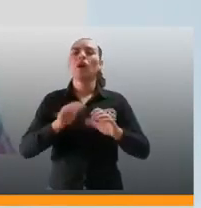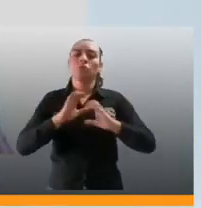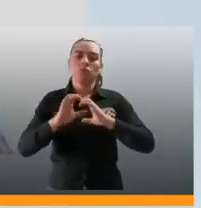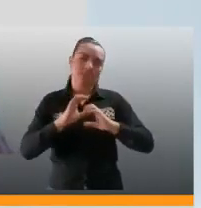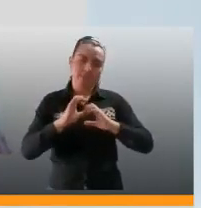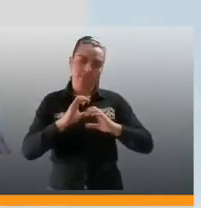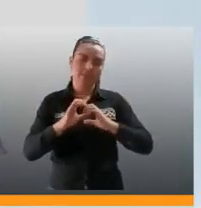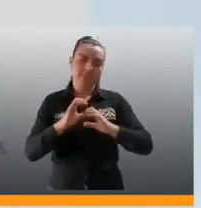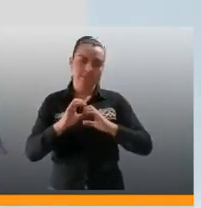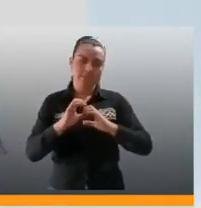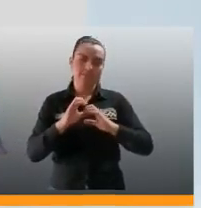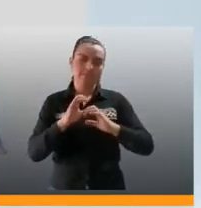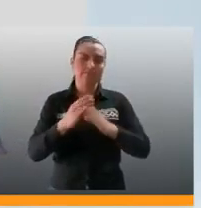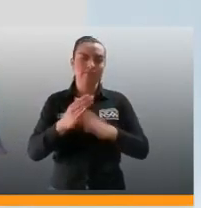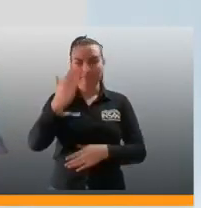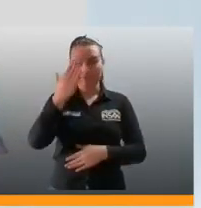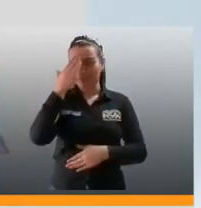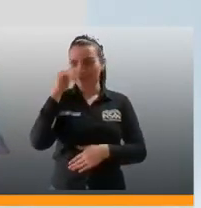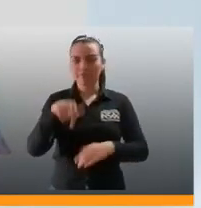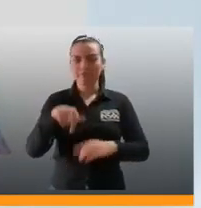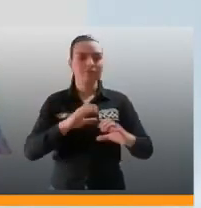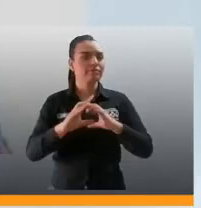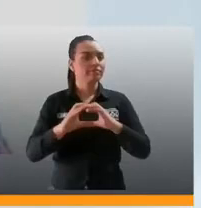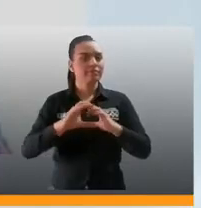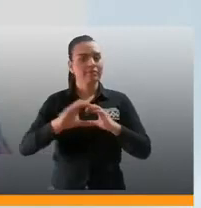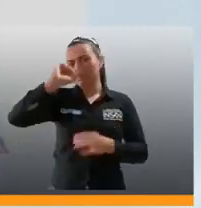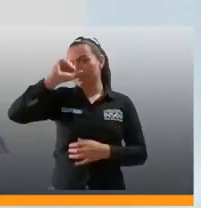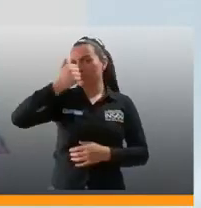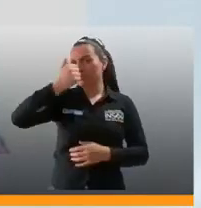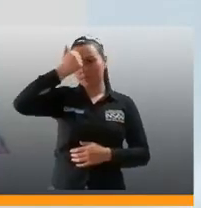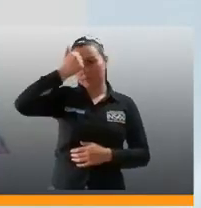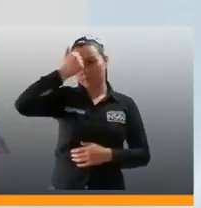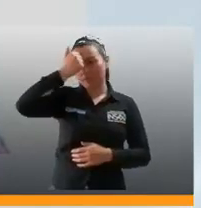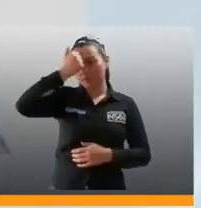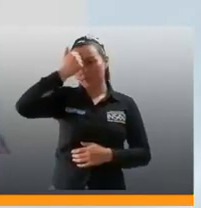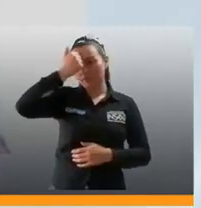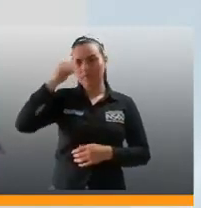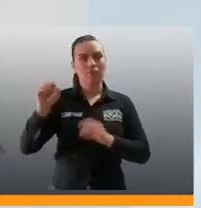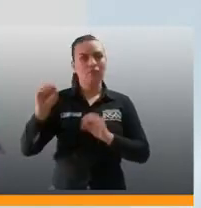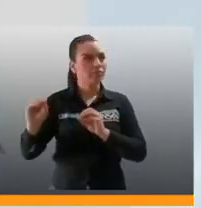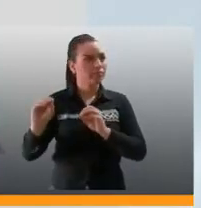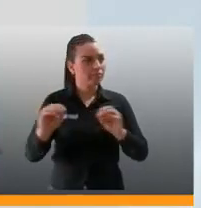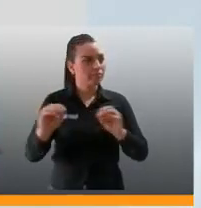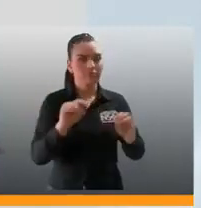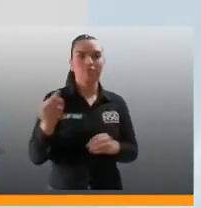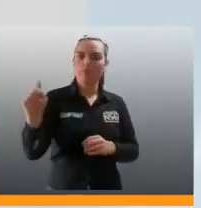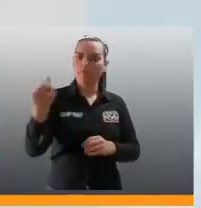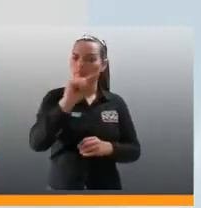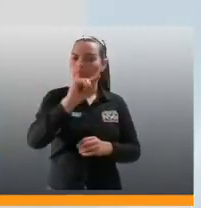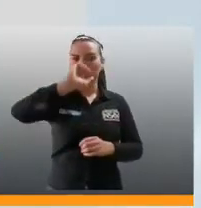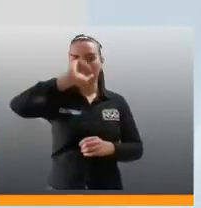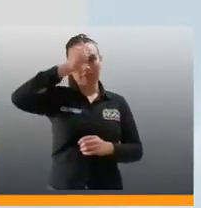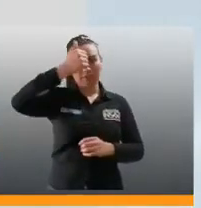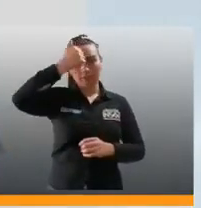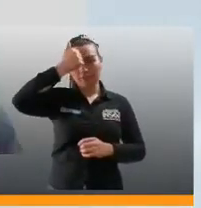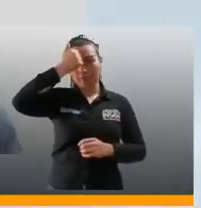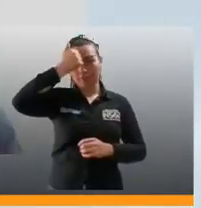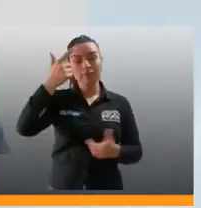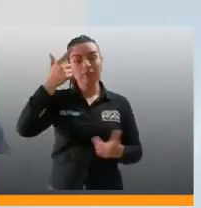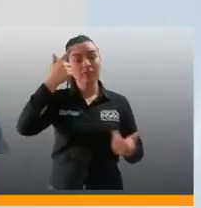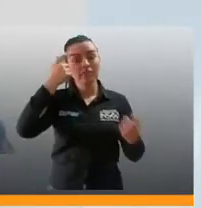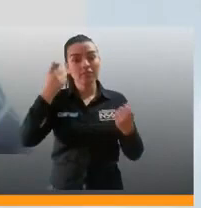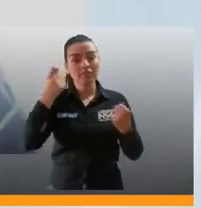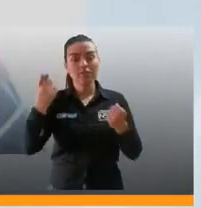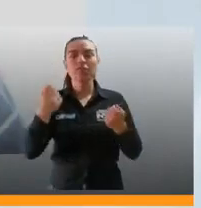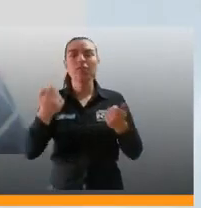la comunicación es el elemento fundamental en cualquier acto de formación. Luego vienen las estrategias